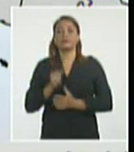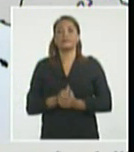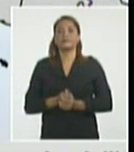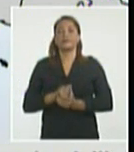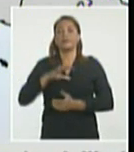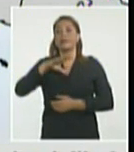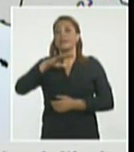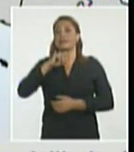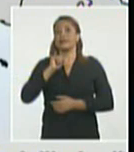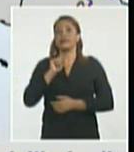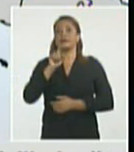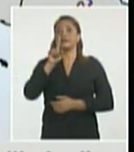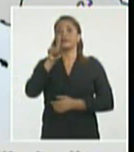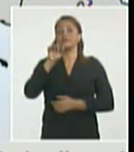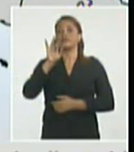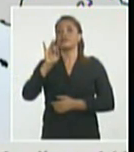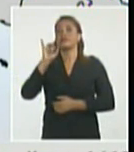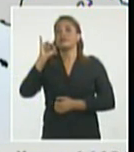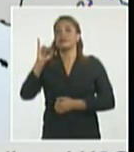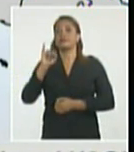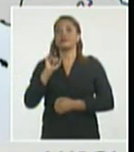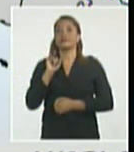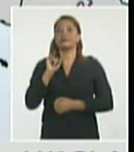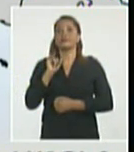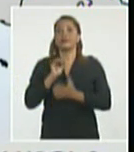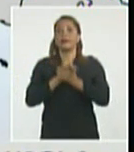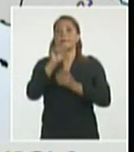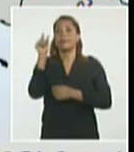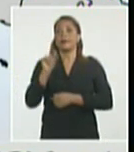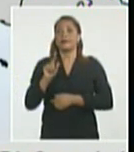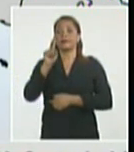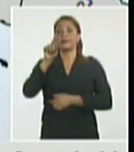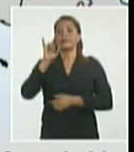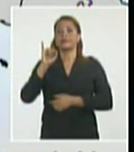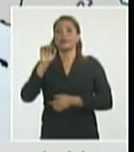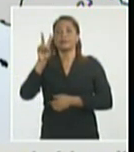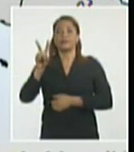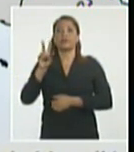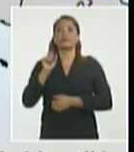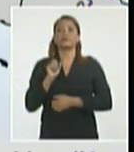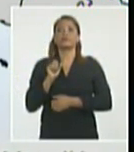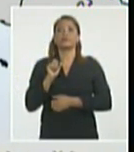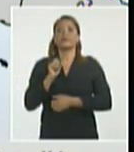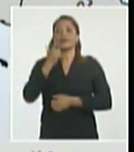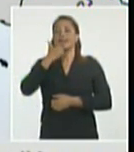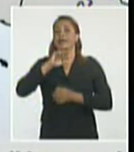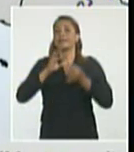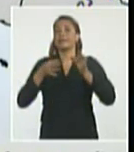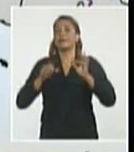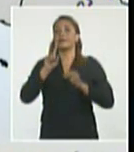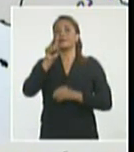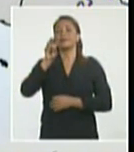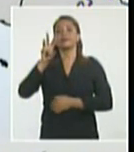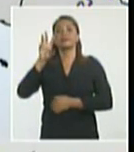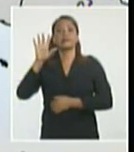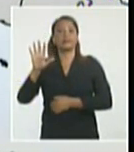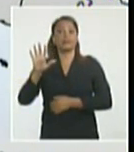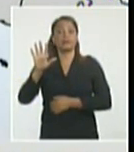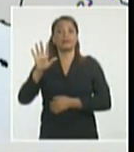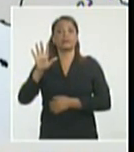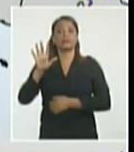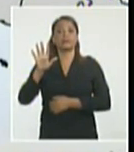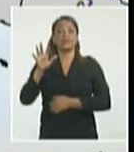Río 176, Mayabeque 162, Artemisa 135